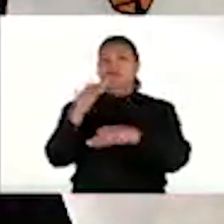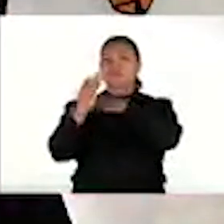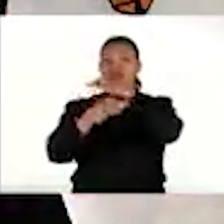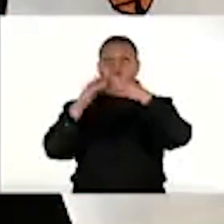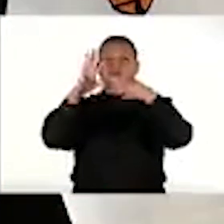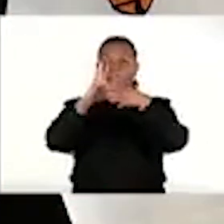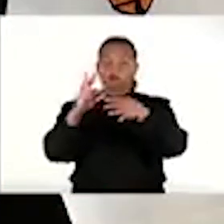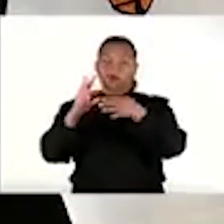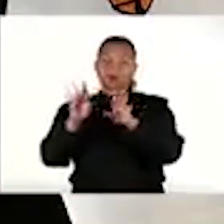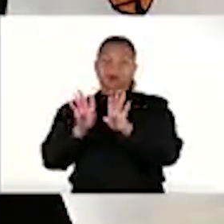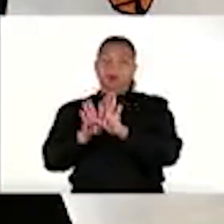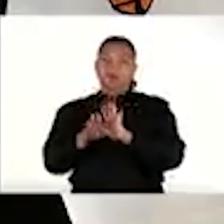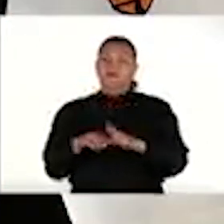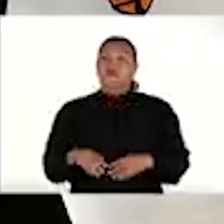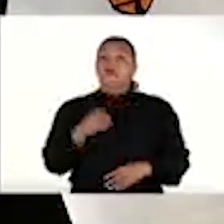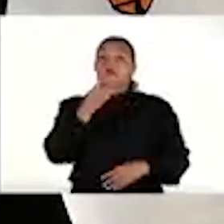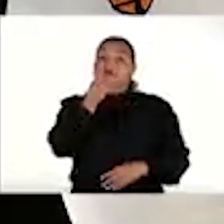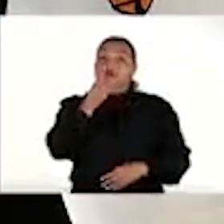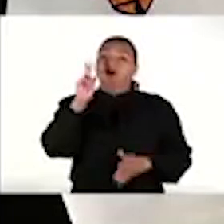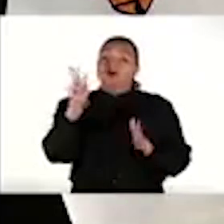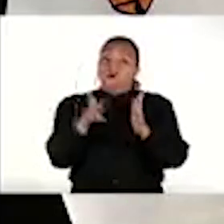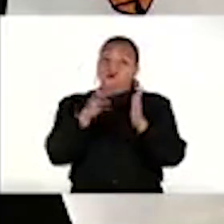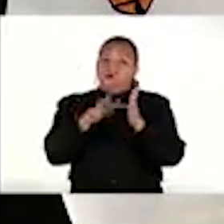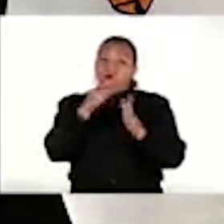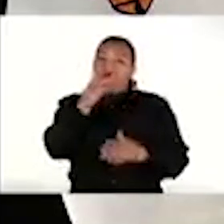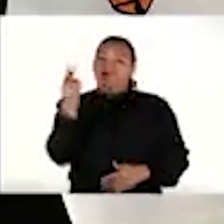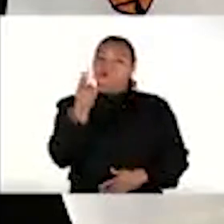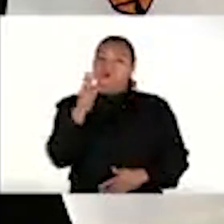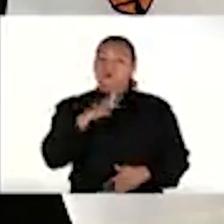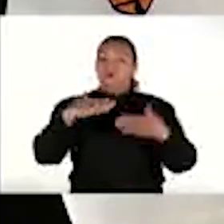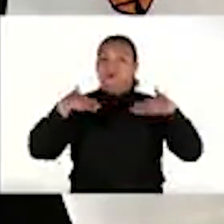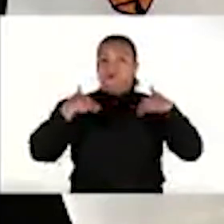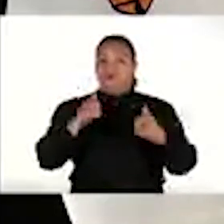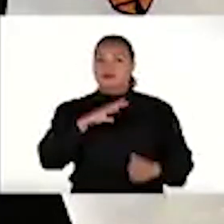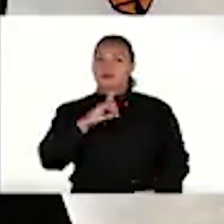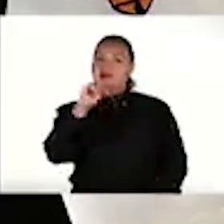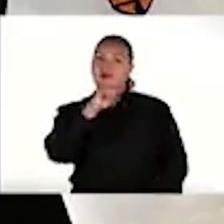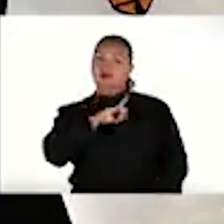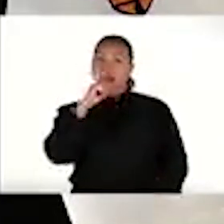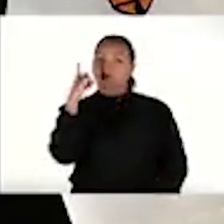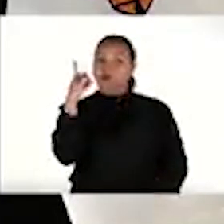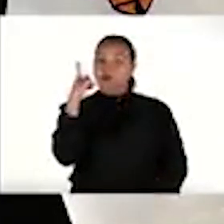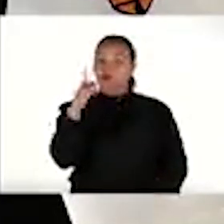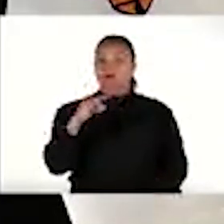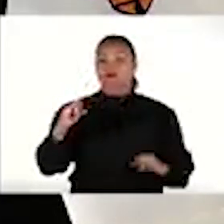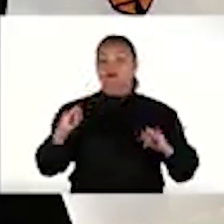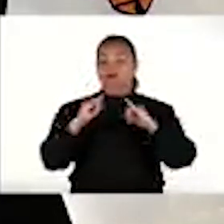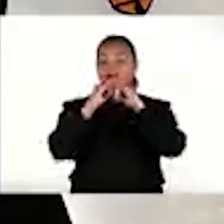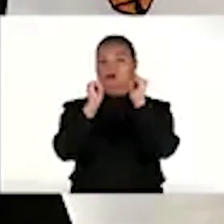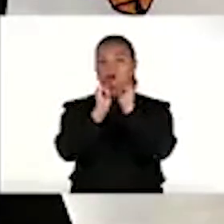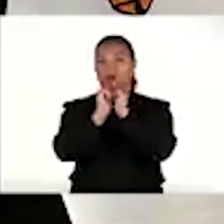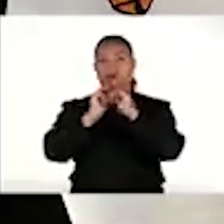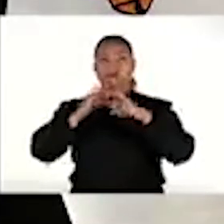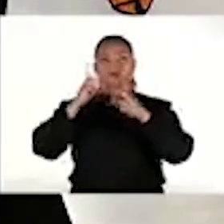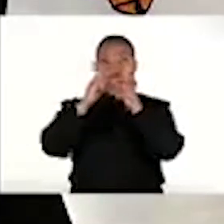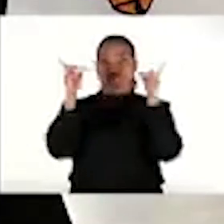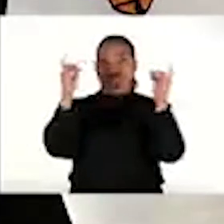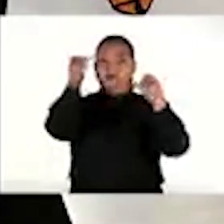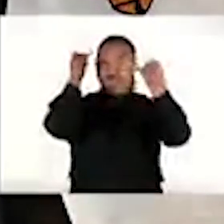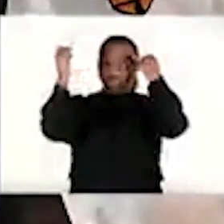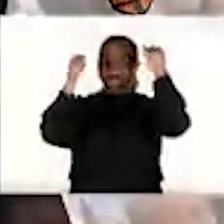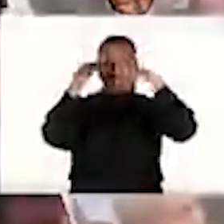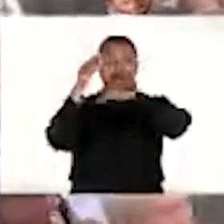razones, reafirmo la necesidad que se comprenda que somos una sola institución, con una enorme pluralidad entre